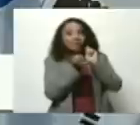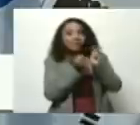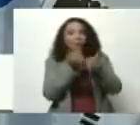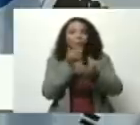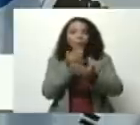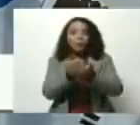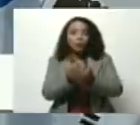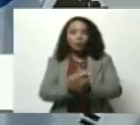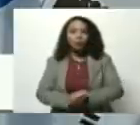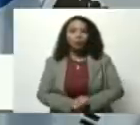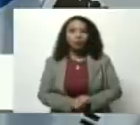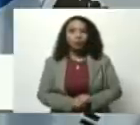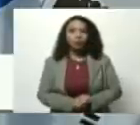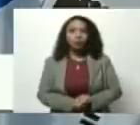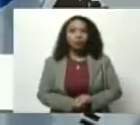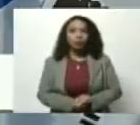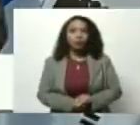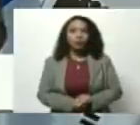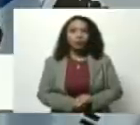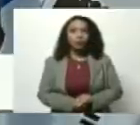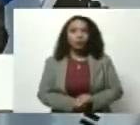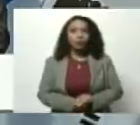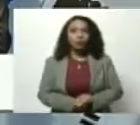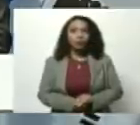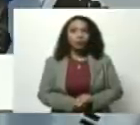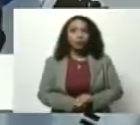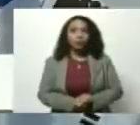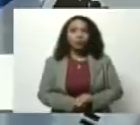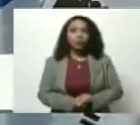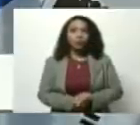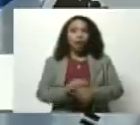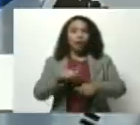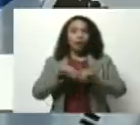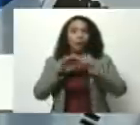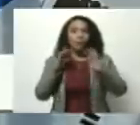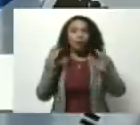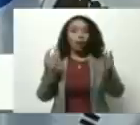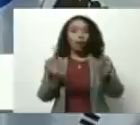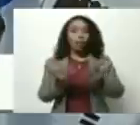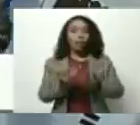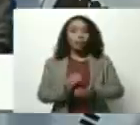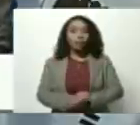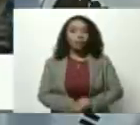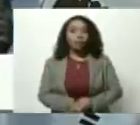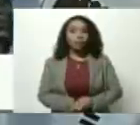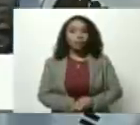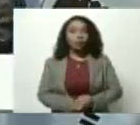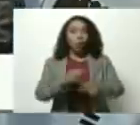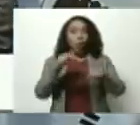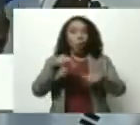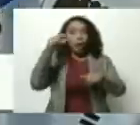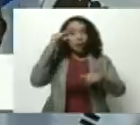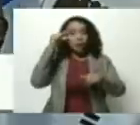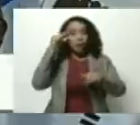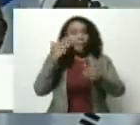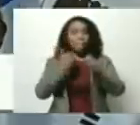aún con los efectos de la pandemia. El día de hoy vamos